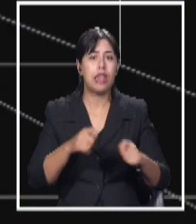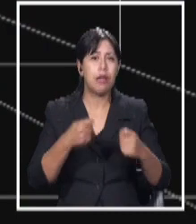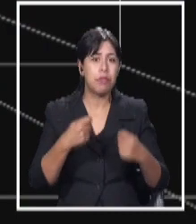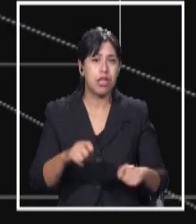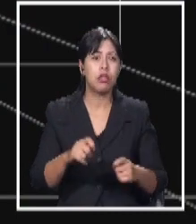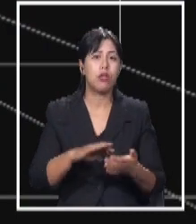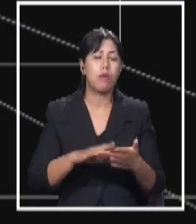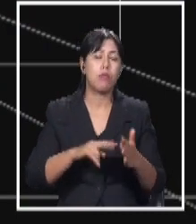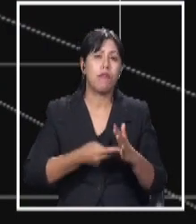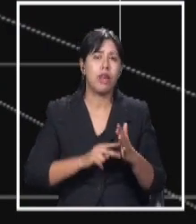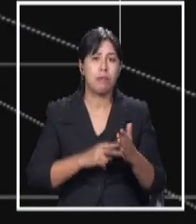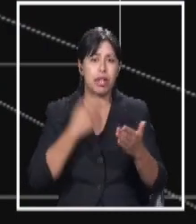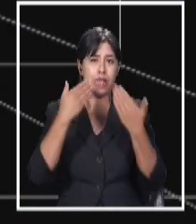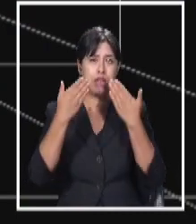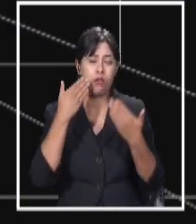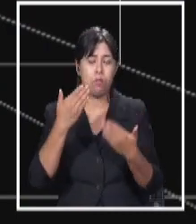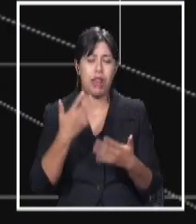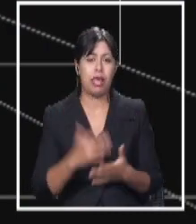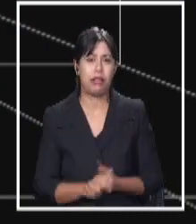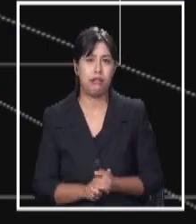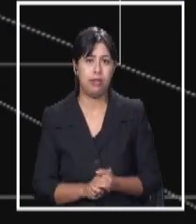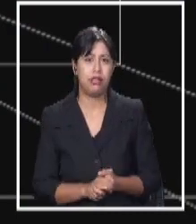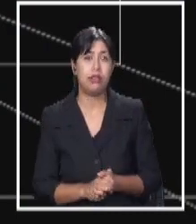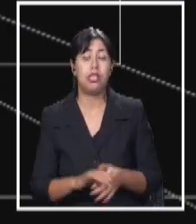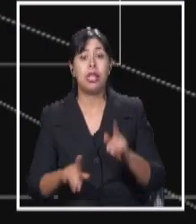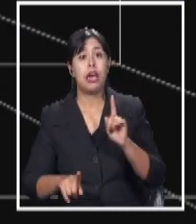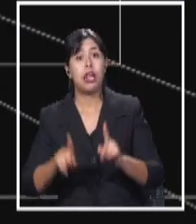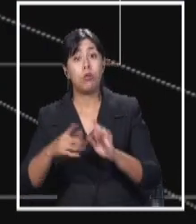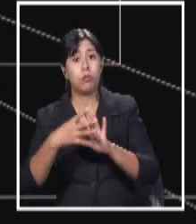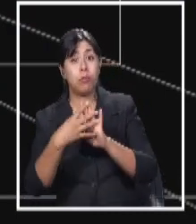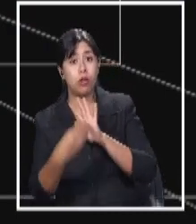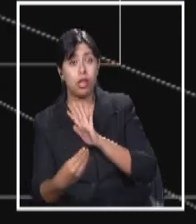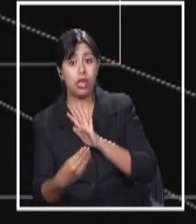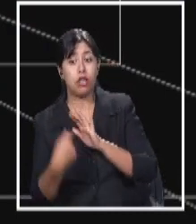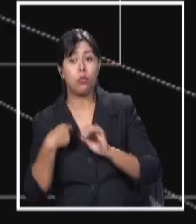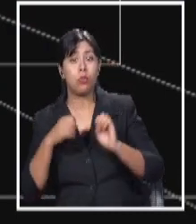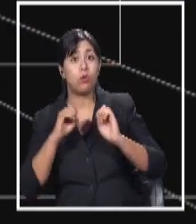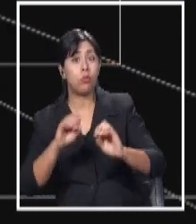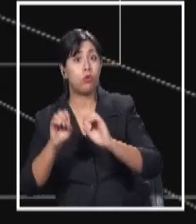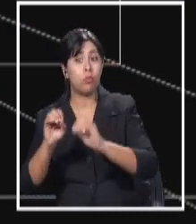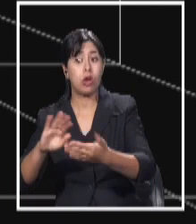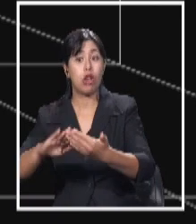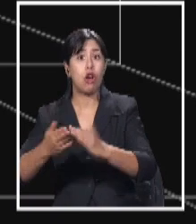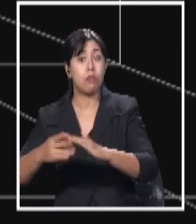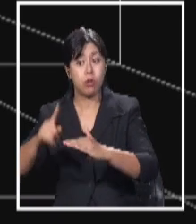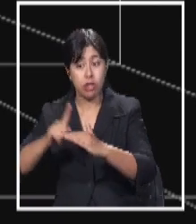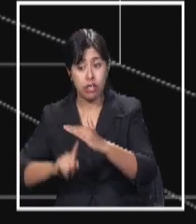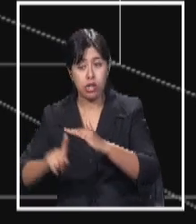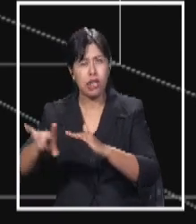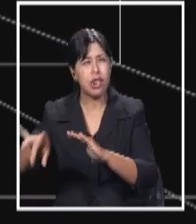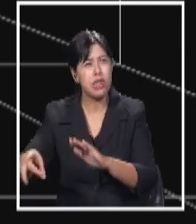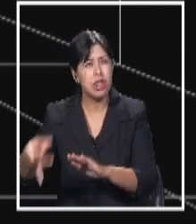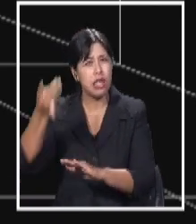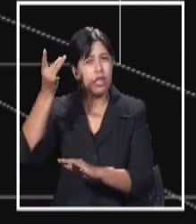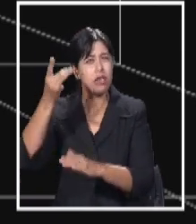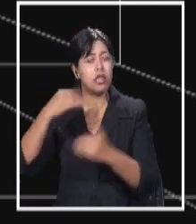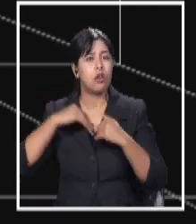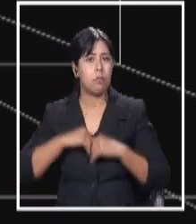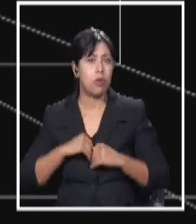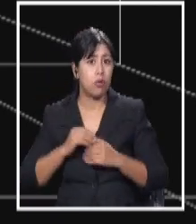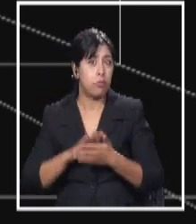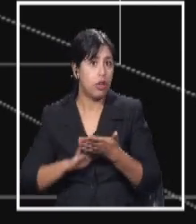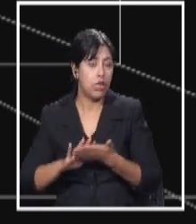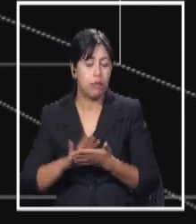mental. Y modelos de cuidado donde uno entrena a personas de las comunidades en detección de depresión, por